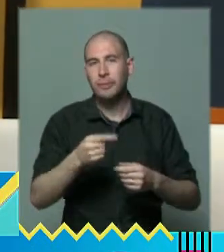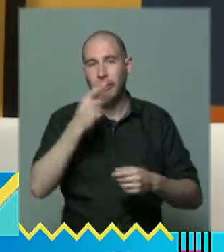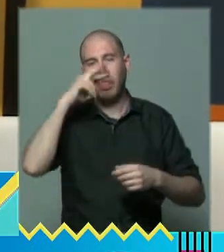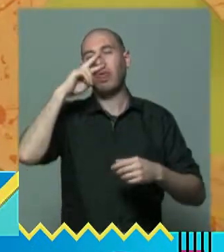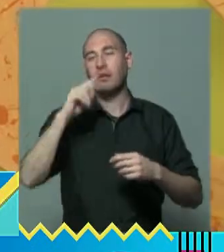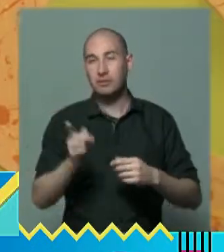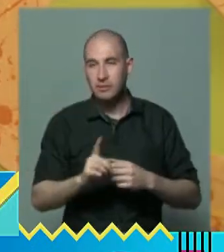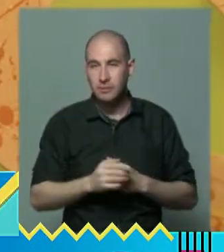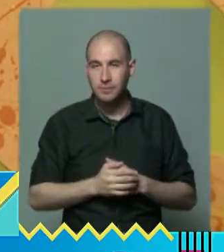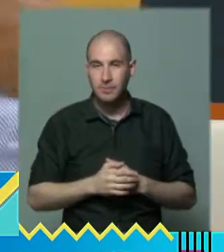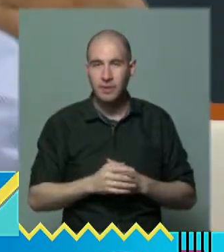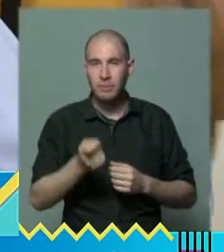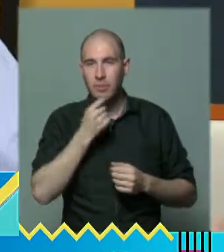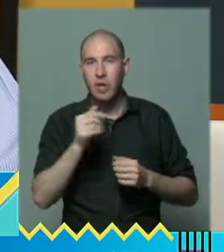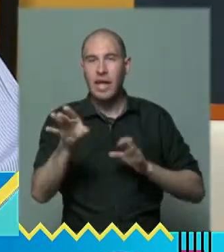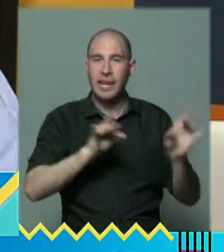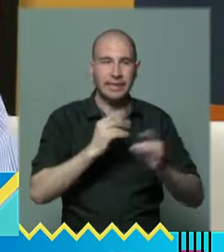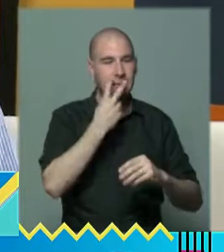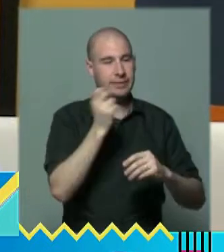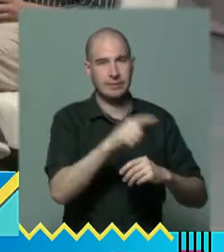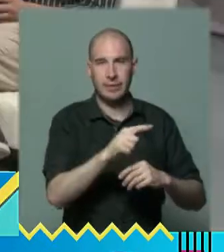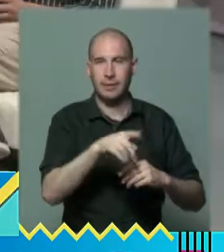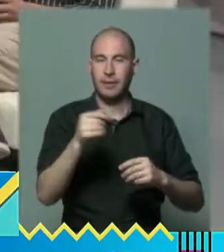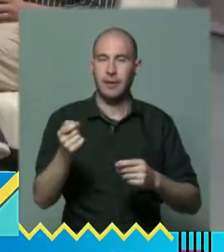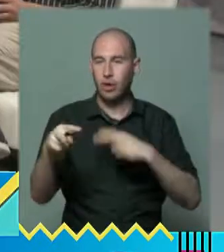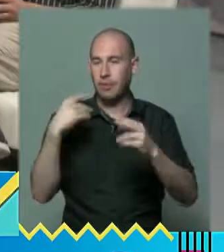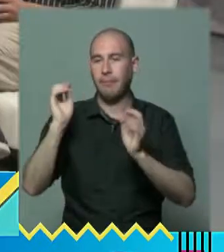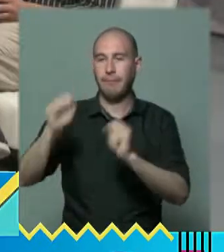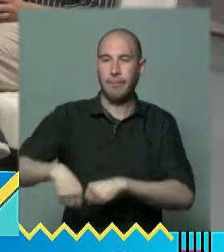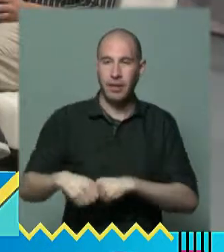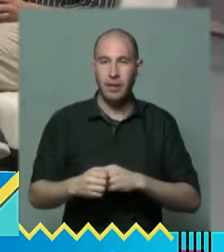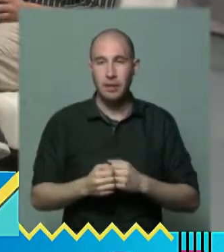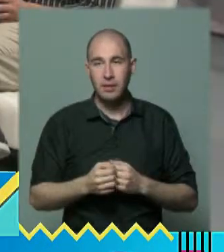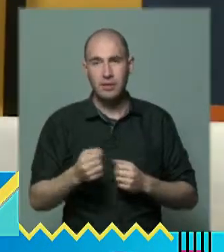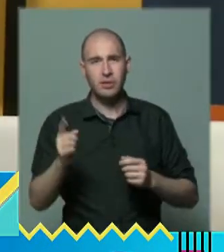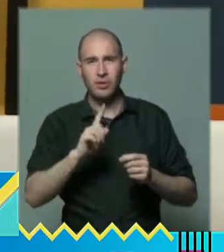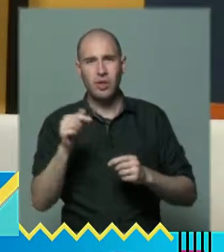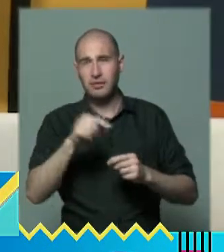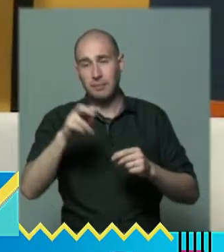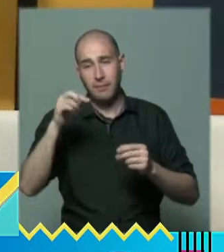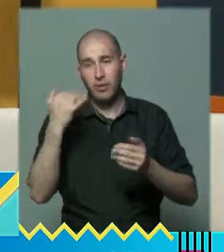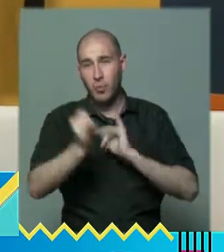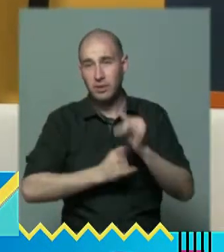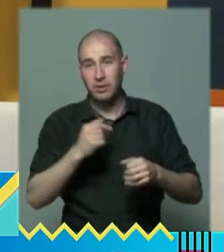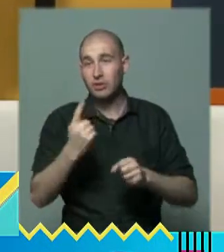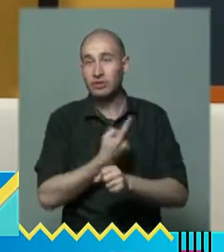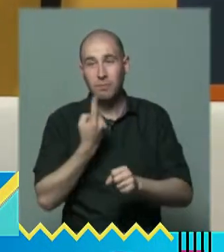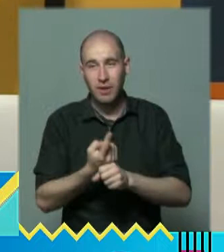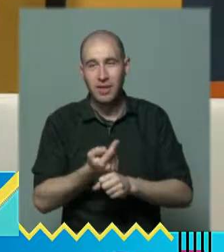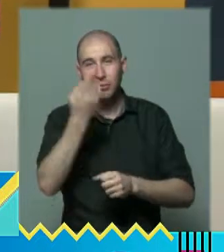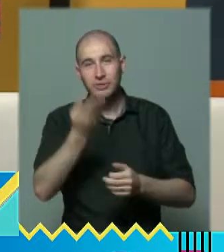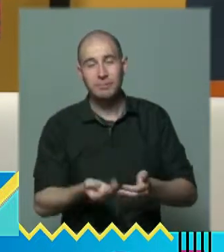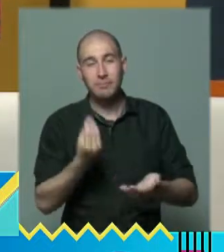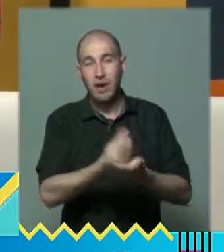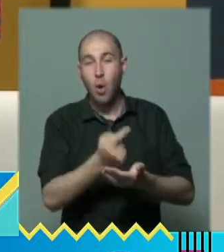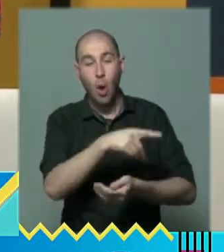suntuosos. Es decir, o yo voy a optar por la electricidad y dejo de comer acá, o dejo... No, mire, ese no es el planteo. Y no lo puede hacer. Y como funcionario